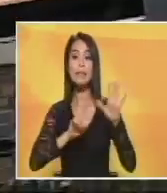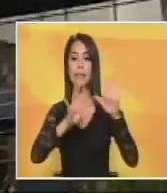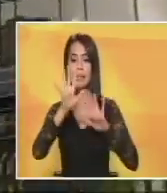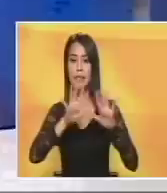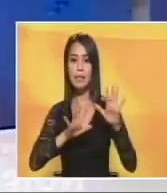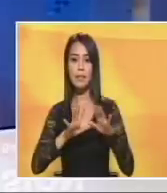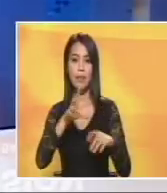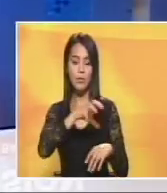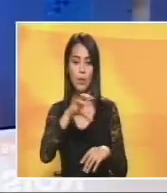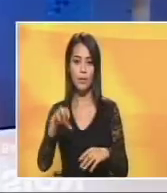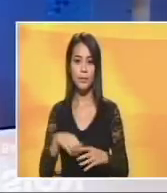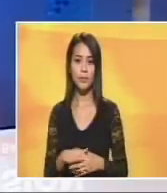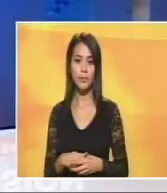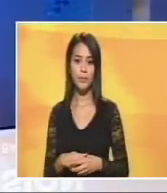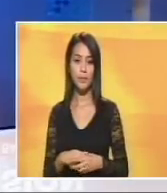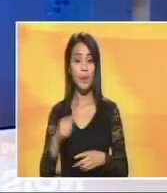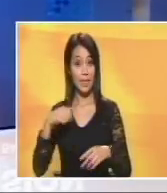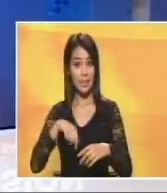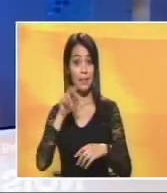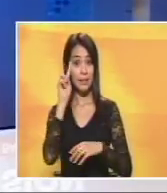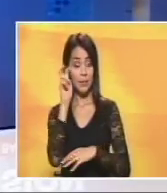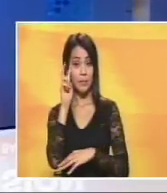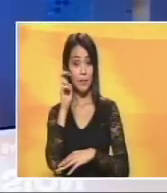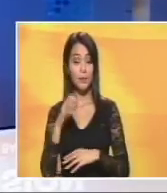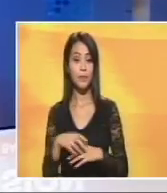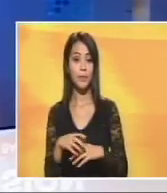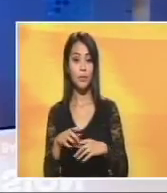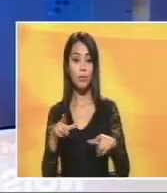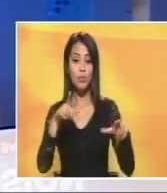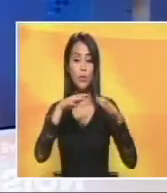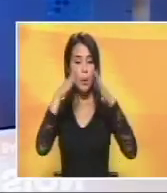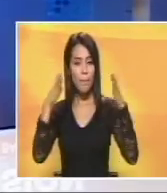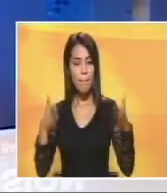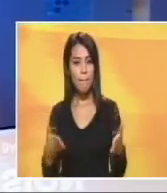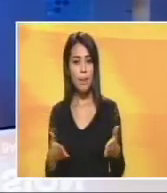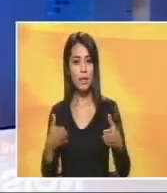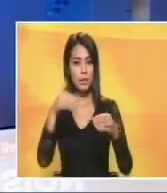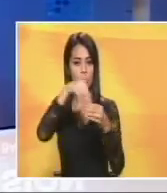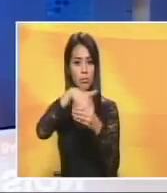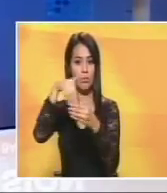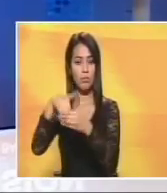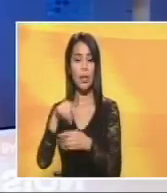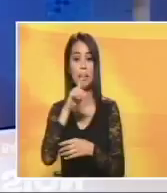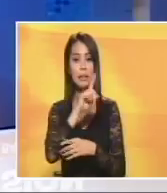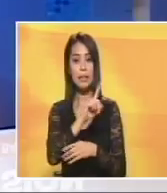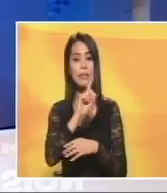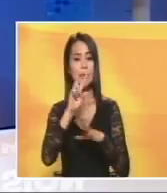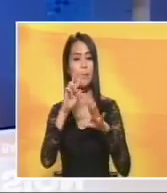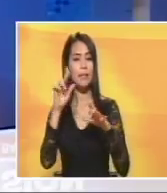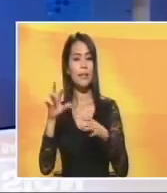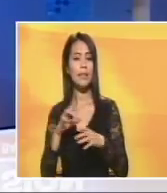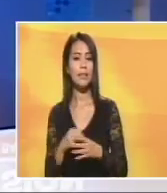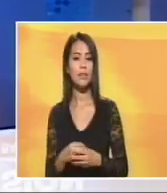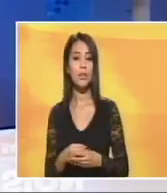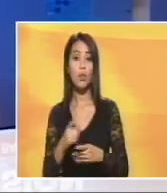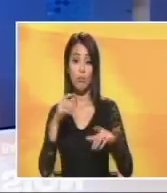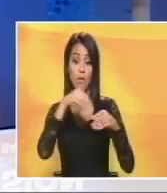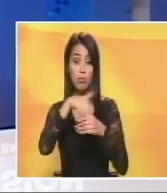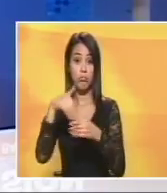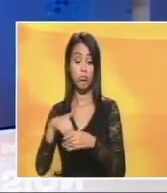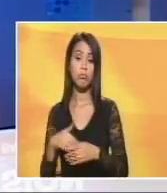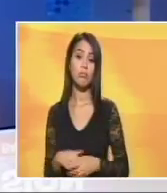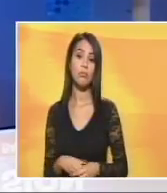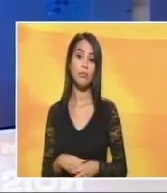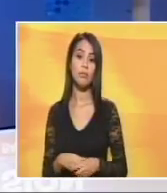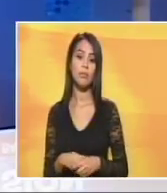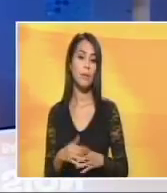país. Y este viernes se inicia la instalación de las mesas electorales en los 13.559 centros de votación habilitados